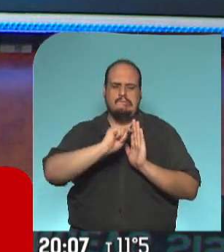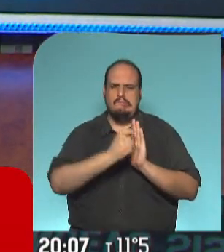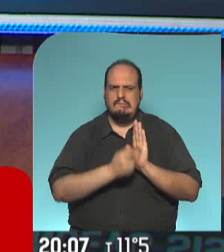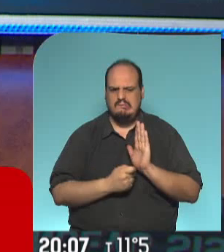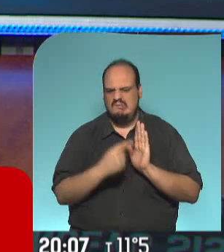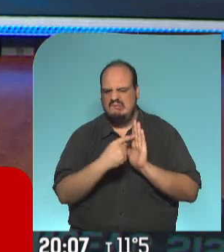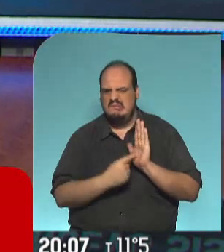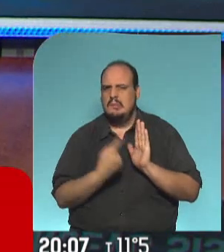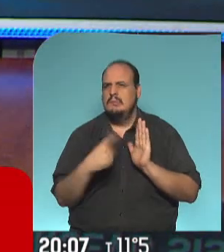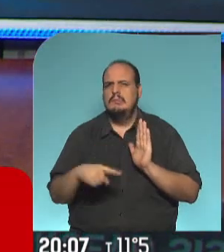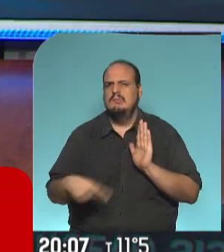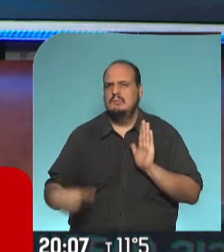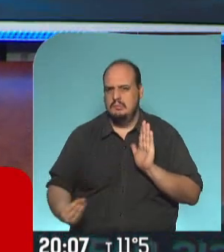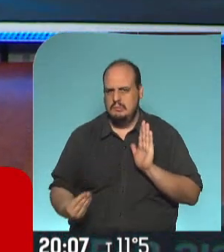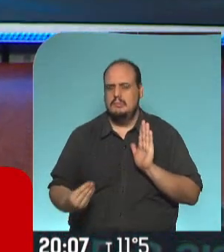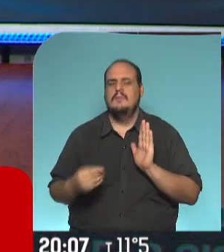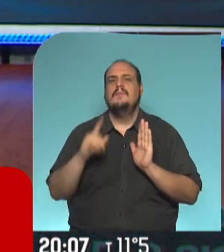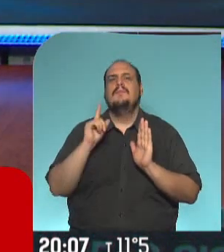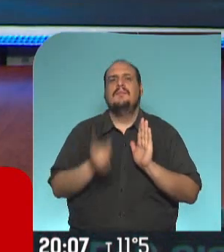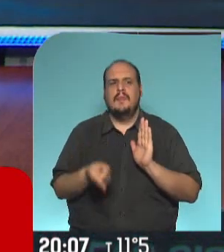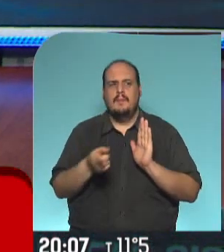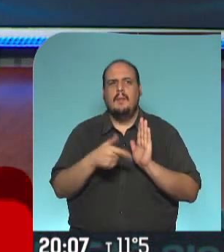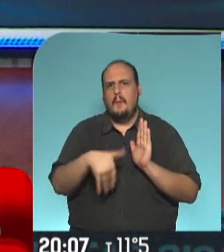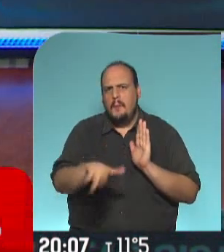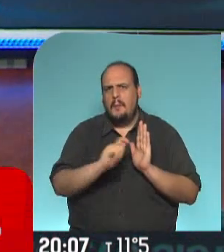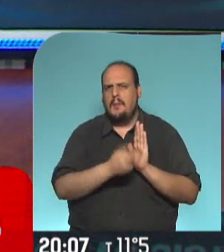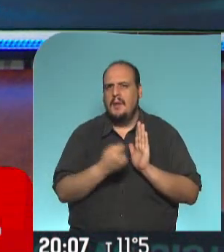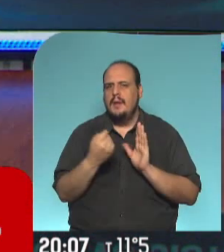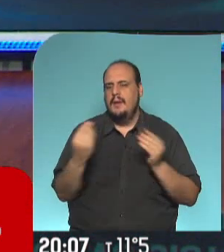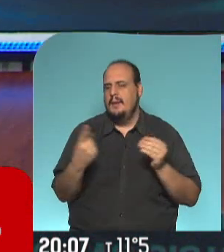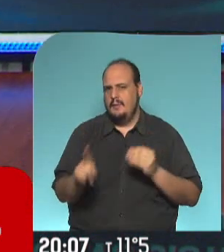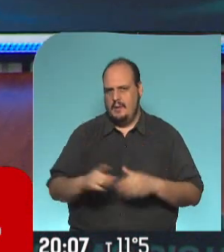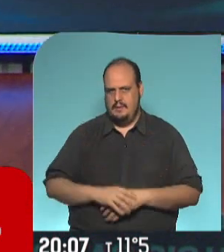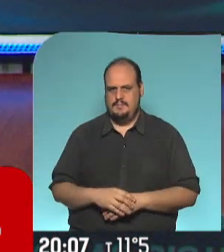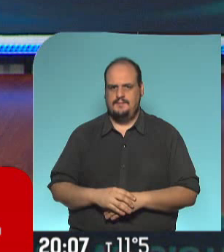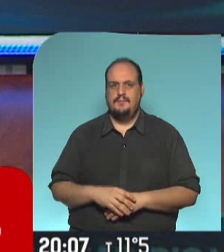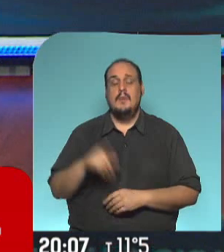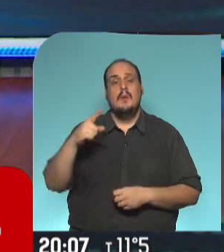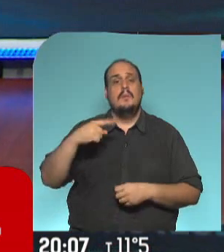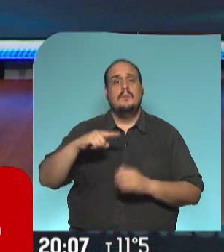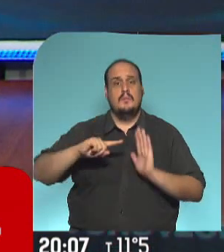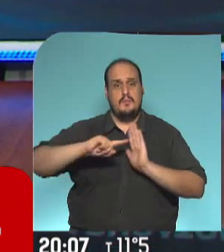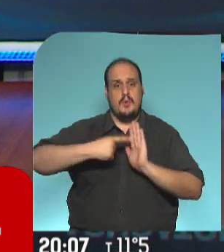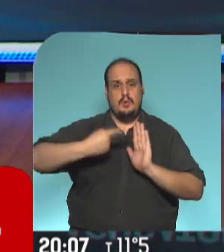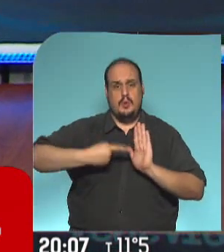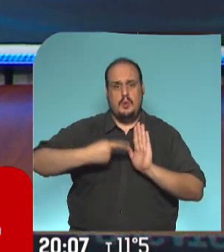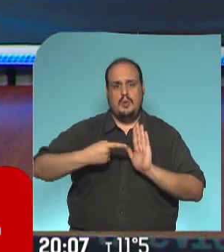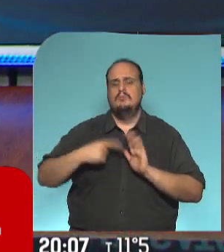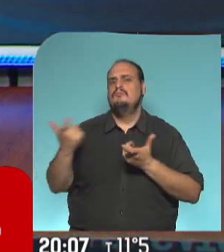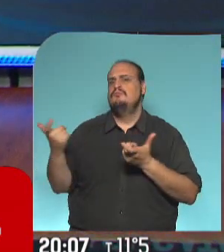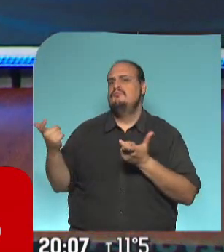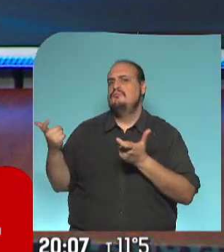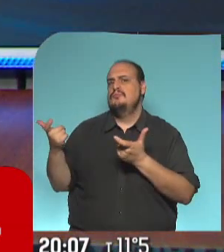reforma y qué es lo que se puede llegar a reformar. Primer punto que me parece trascendental. El Consejo Consultivo. Ayer